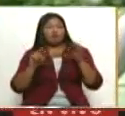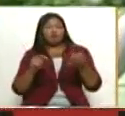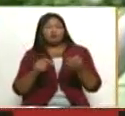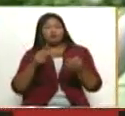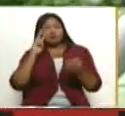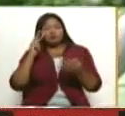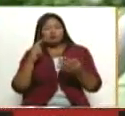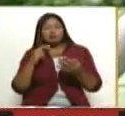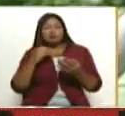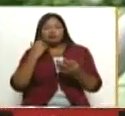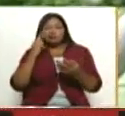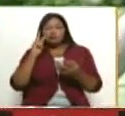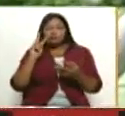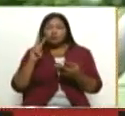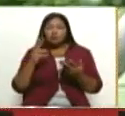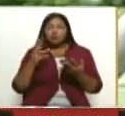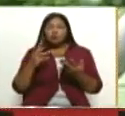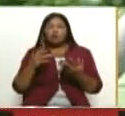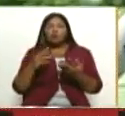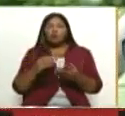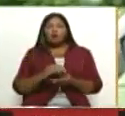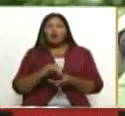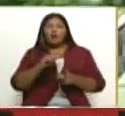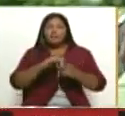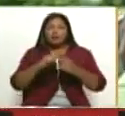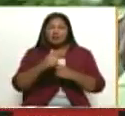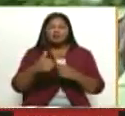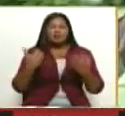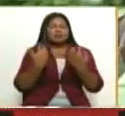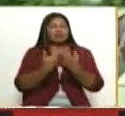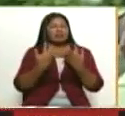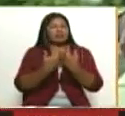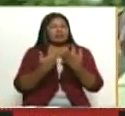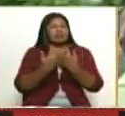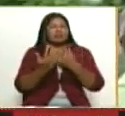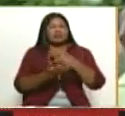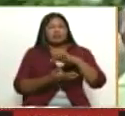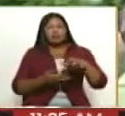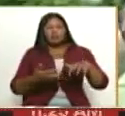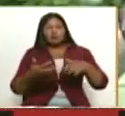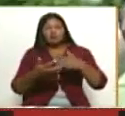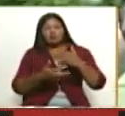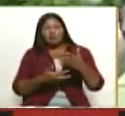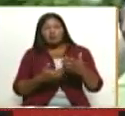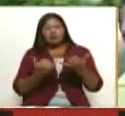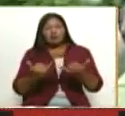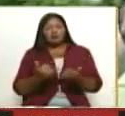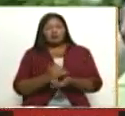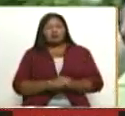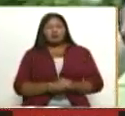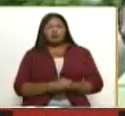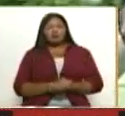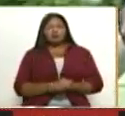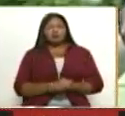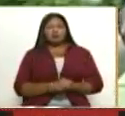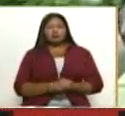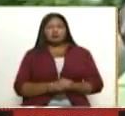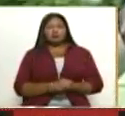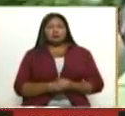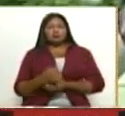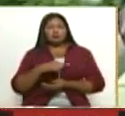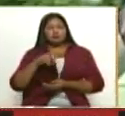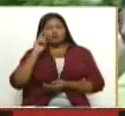desgraciadamente, lo que prima es un ambiente bélico, de guerra, de conflictos. Entonces, que en una nación como la